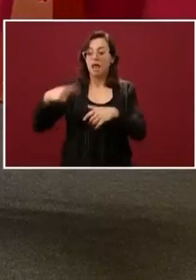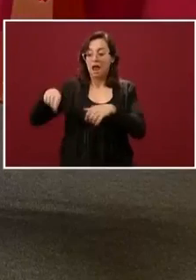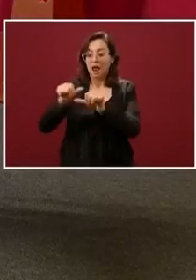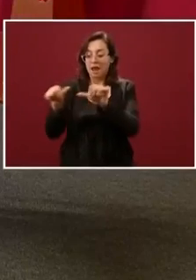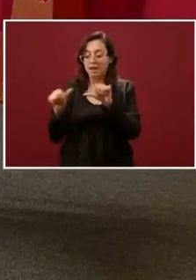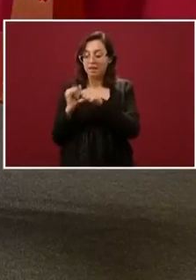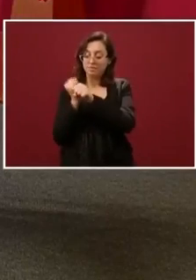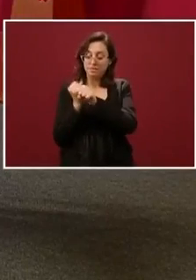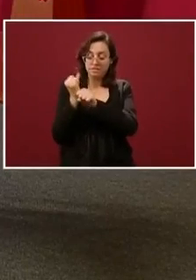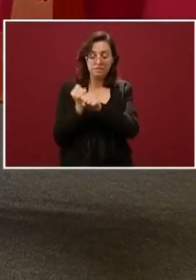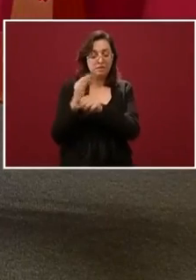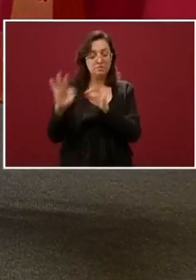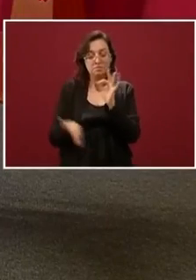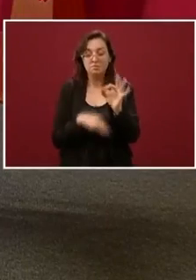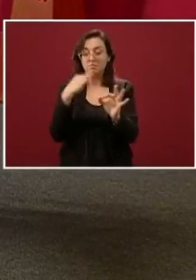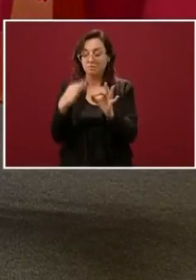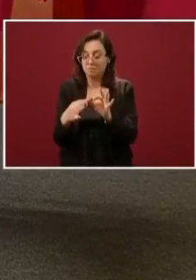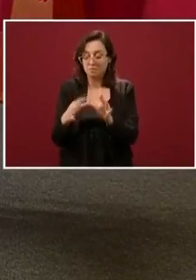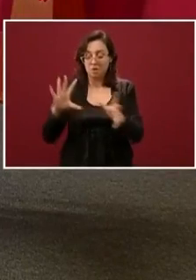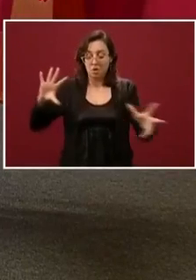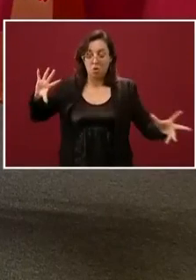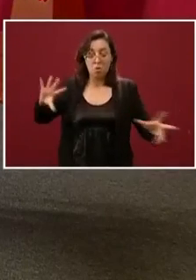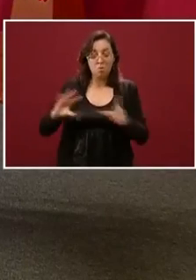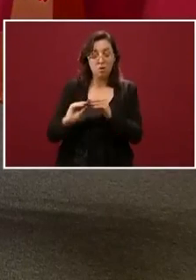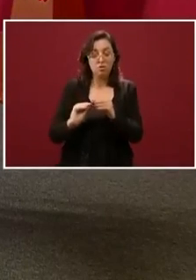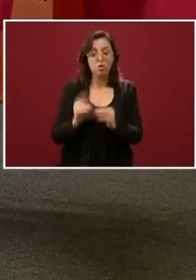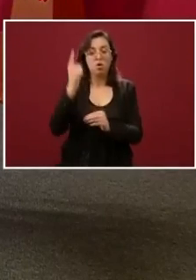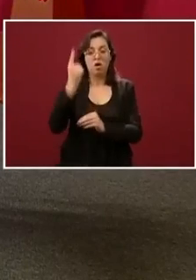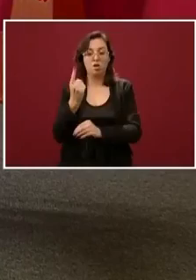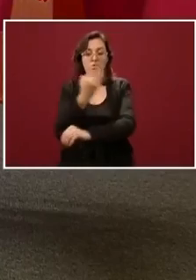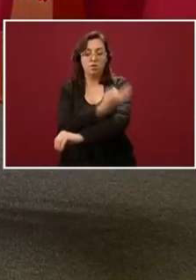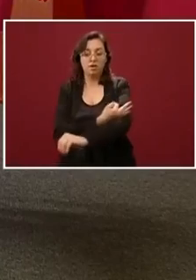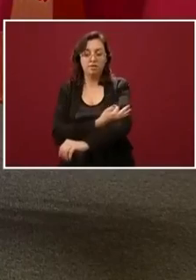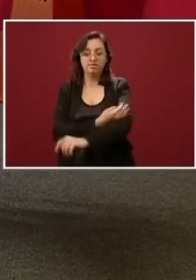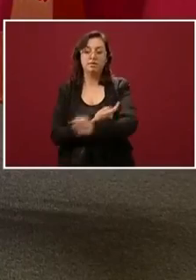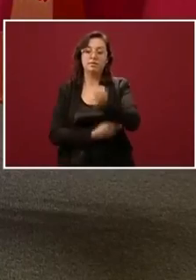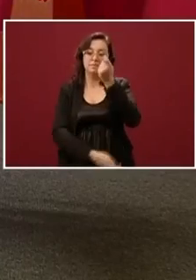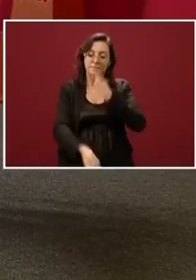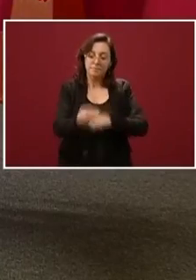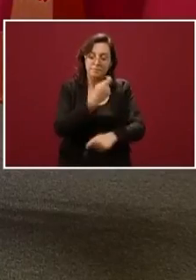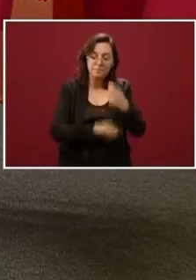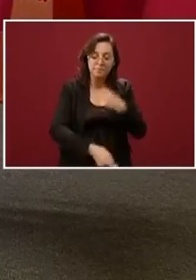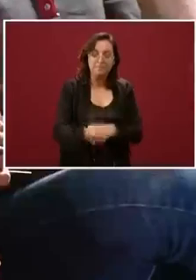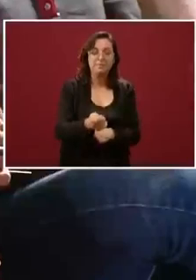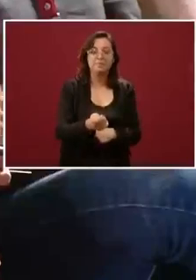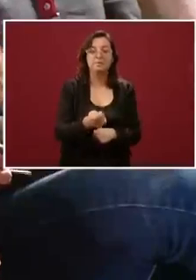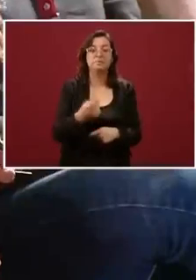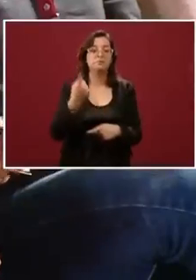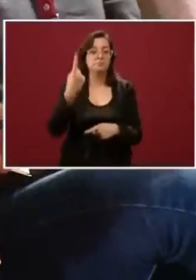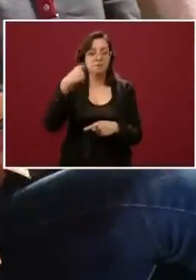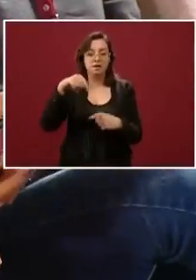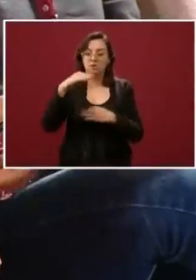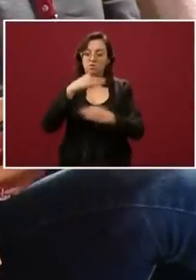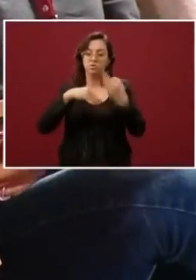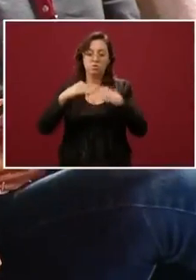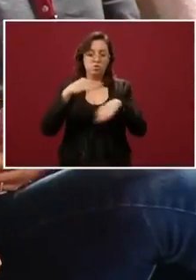realiza el corte de la base de datos y la pasa a los técnicos correspondientes para que hagan todo el trabajo